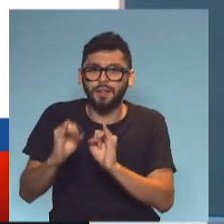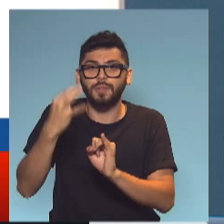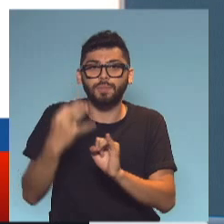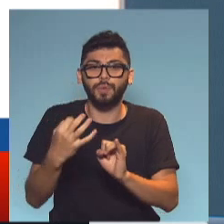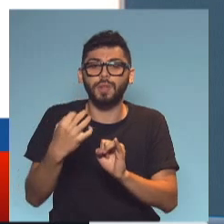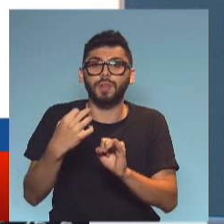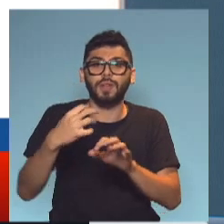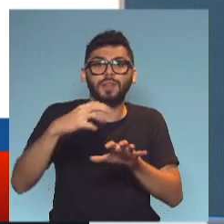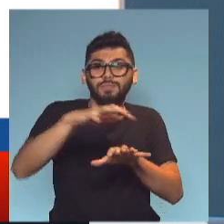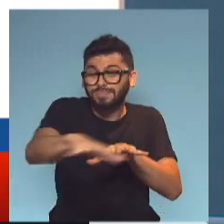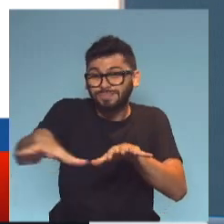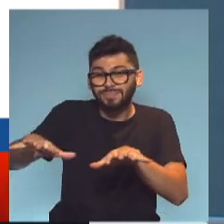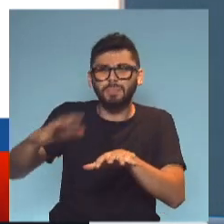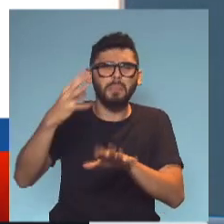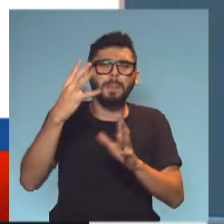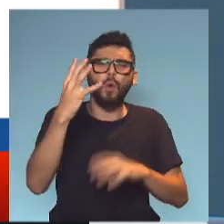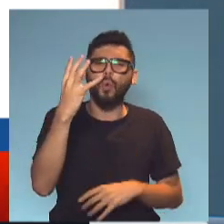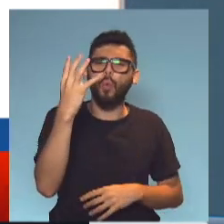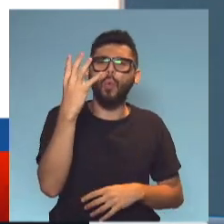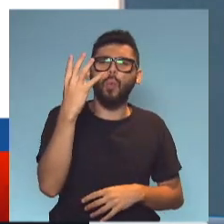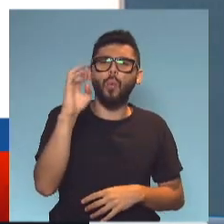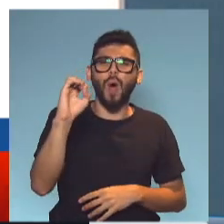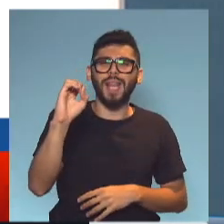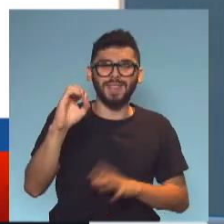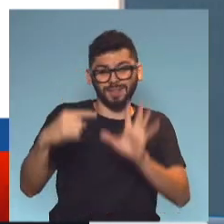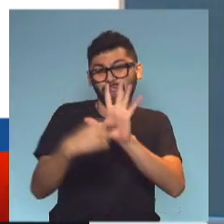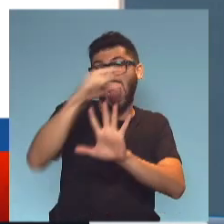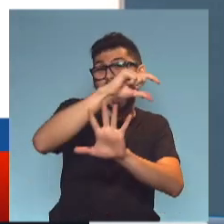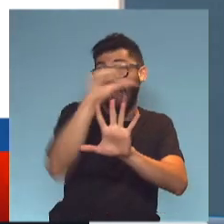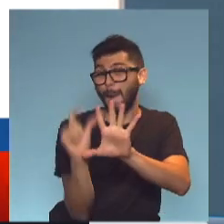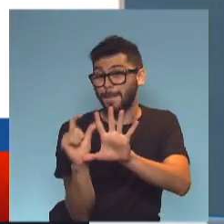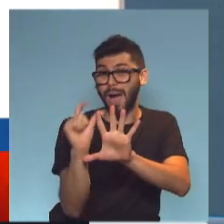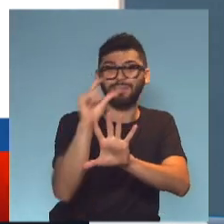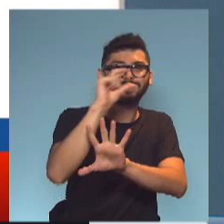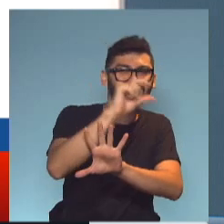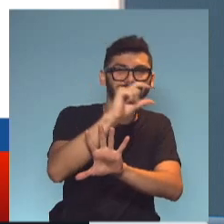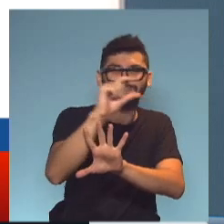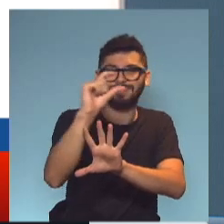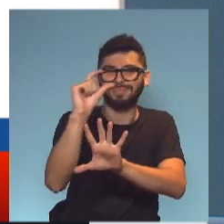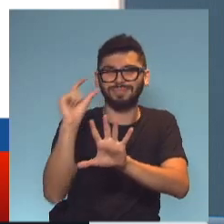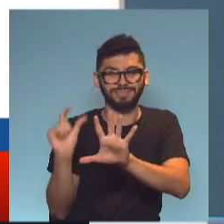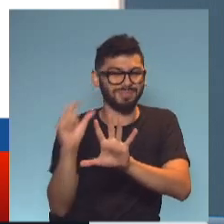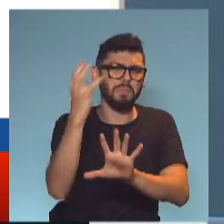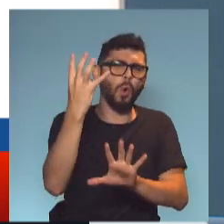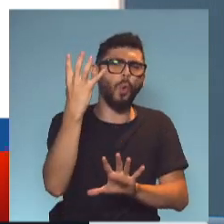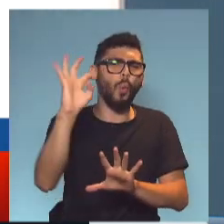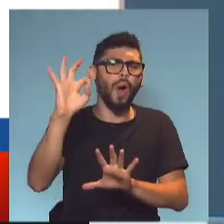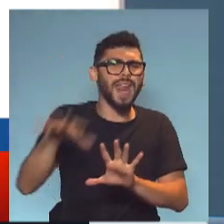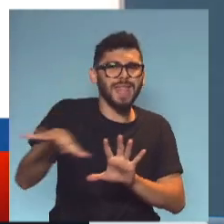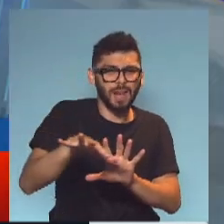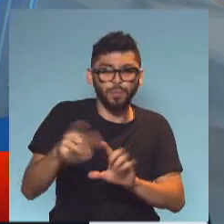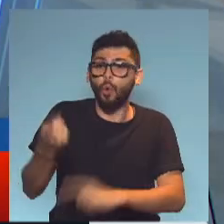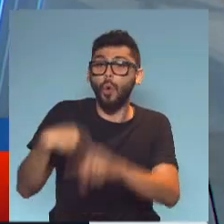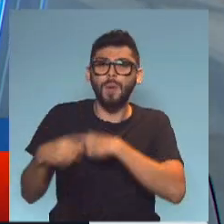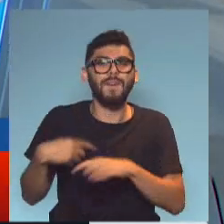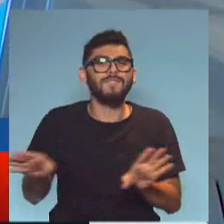estadios. Lógicamente, los 40 municipios del área metropolitana, que conforman el área metropolitana, justo con la ciudad de Buenos Aires, pasaron a fase 3. Recuerdan